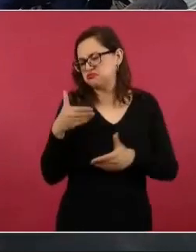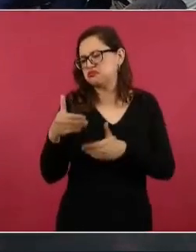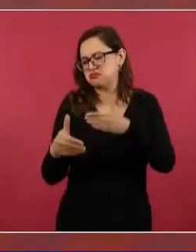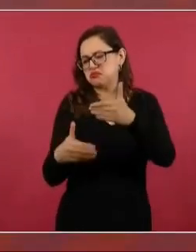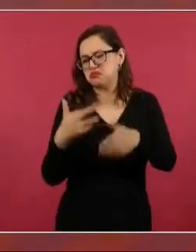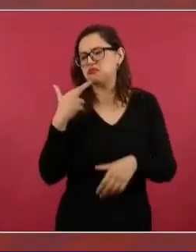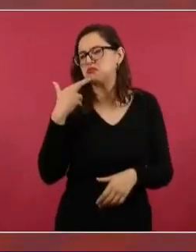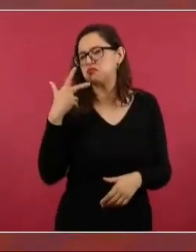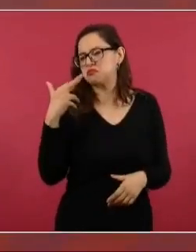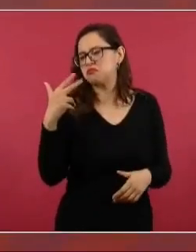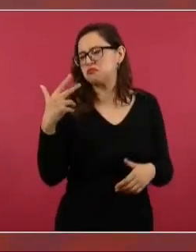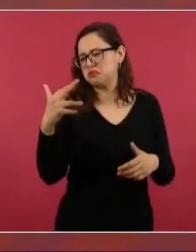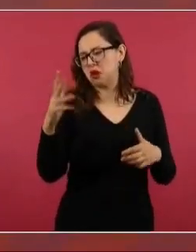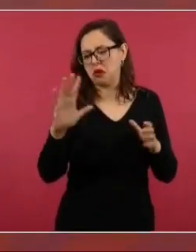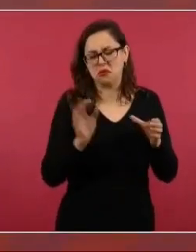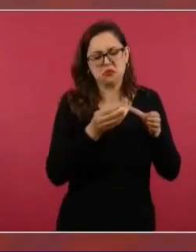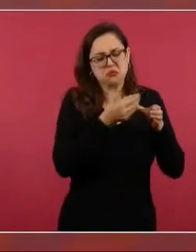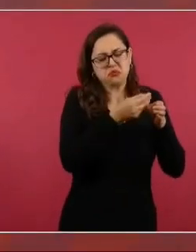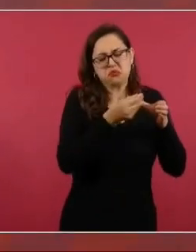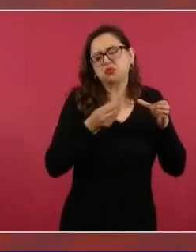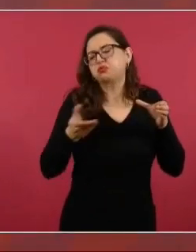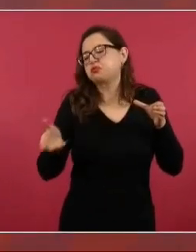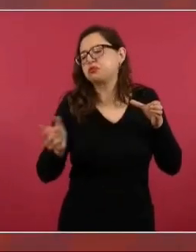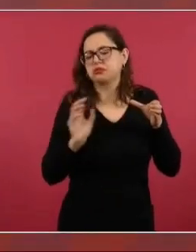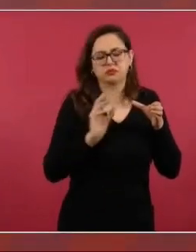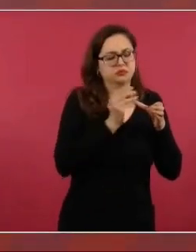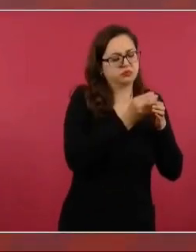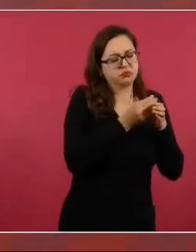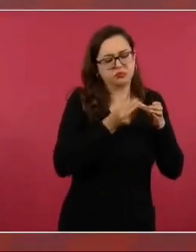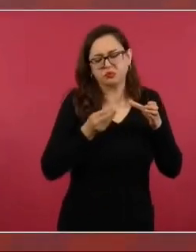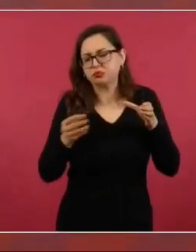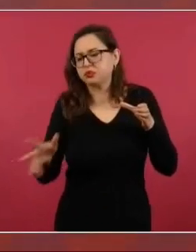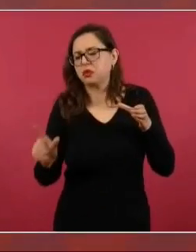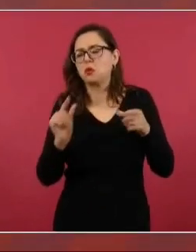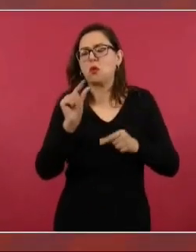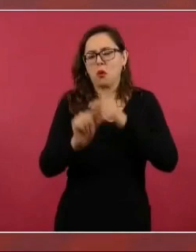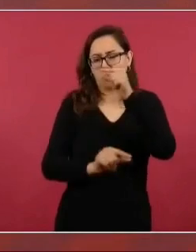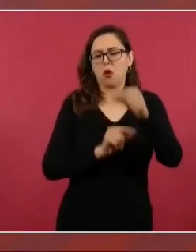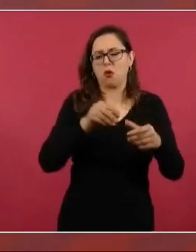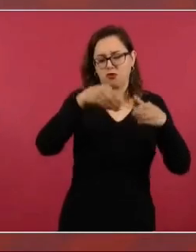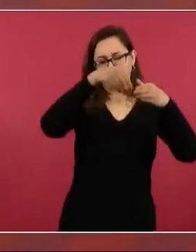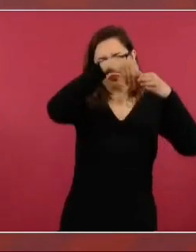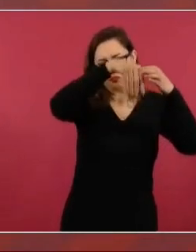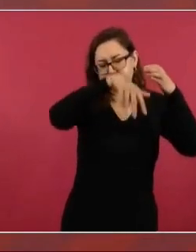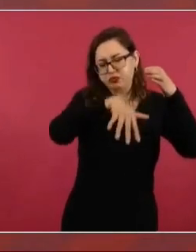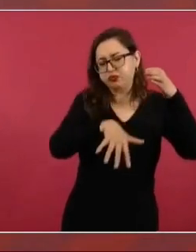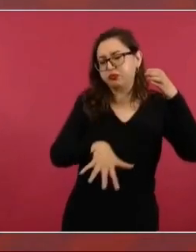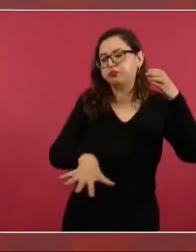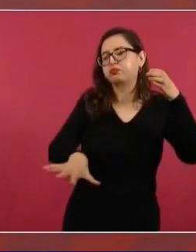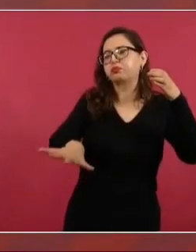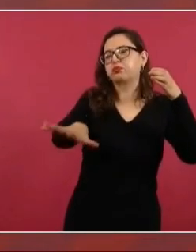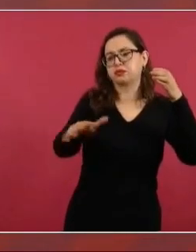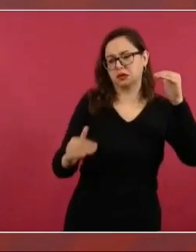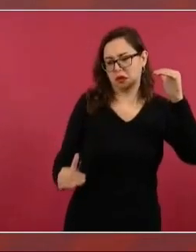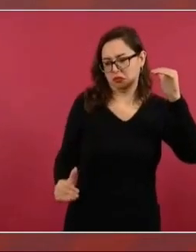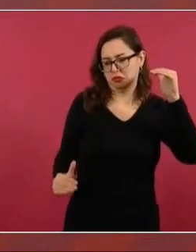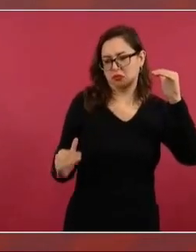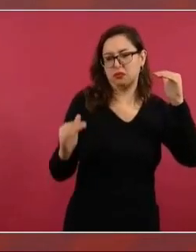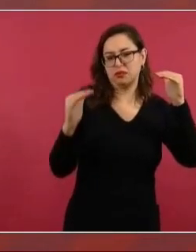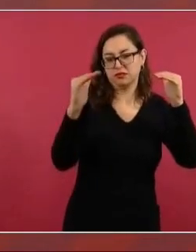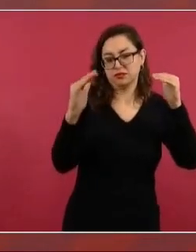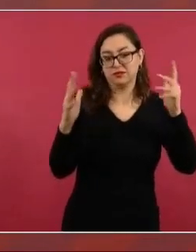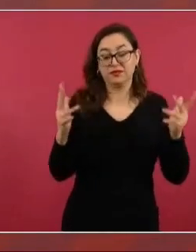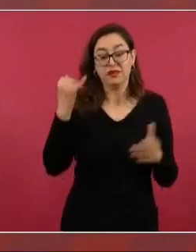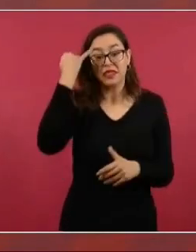como si la riqueza fuese contagiosa o permeable. Pero tenían que inventar